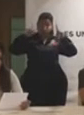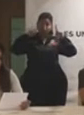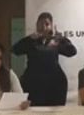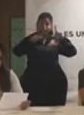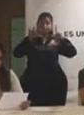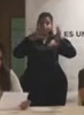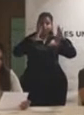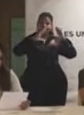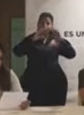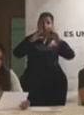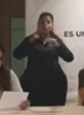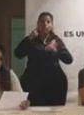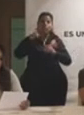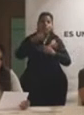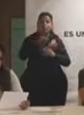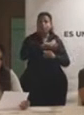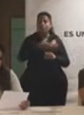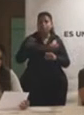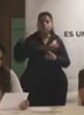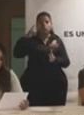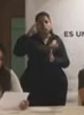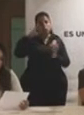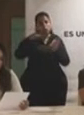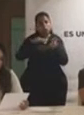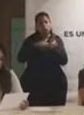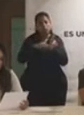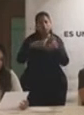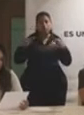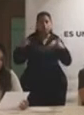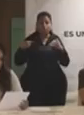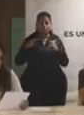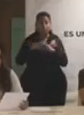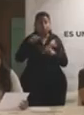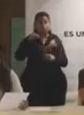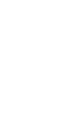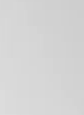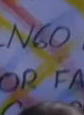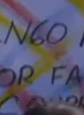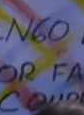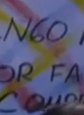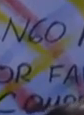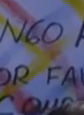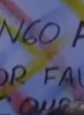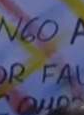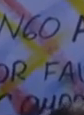por más de 2000 y tomada por más de 2000 docentes en Zacatecas.